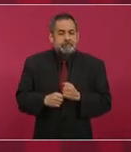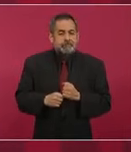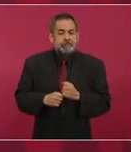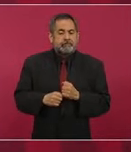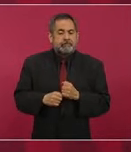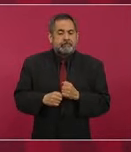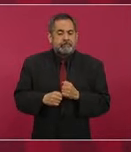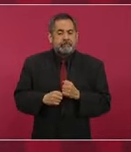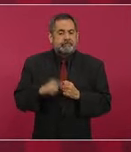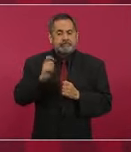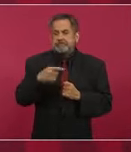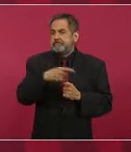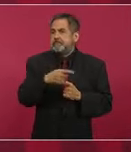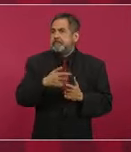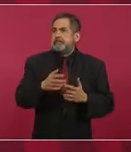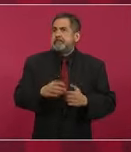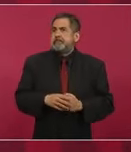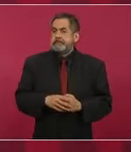como